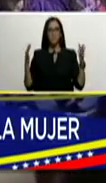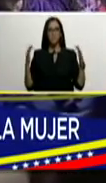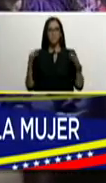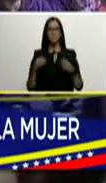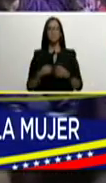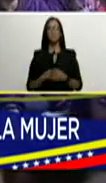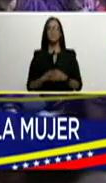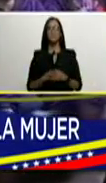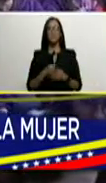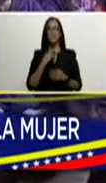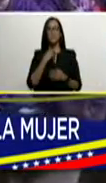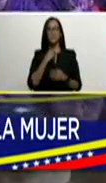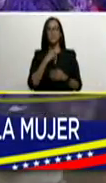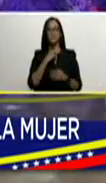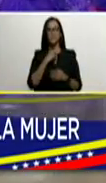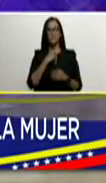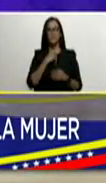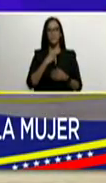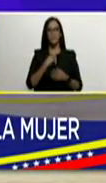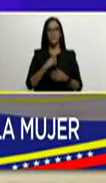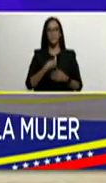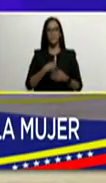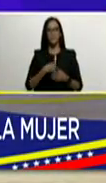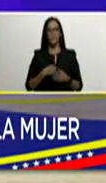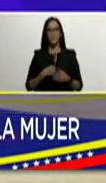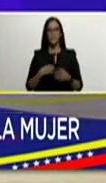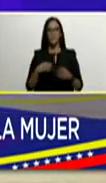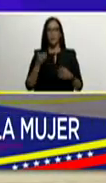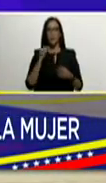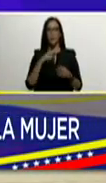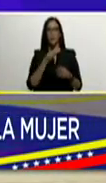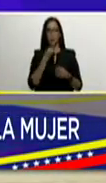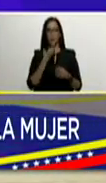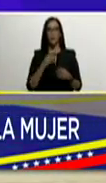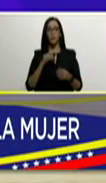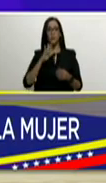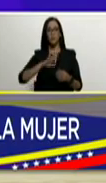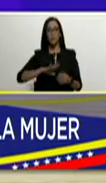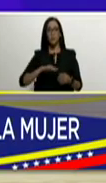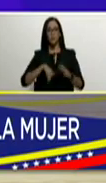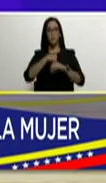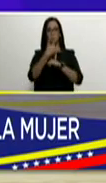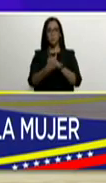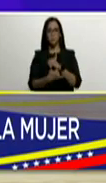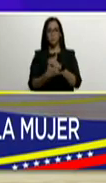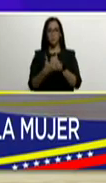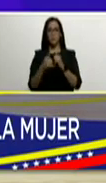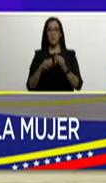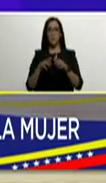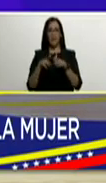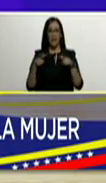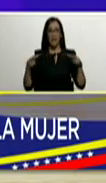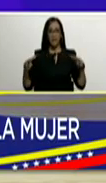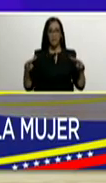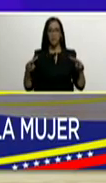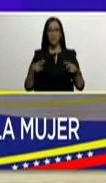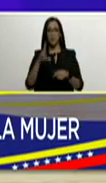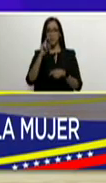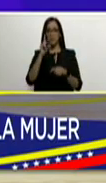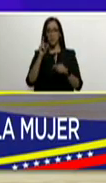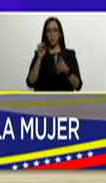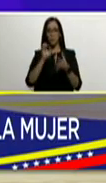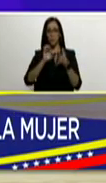Bueno, no está de más decir que nos planteamos una meta grande en el segundo vértice de empoderamiento